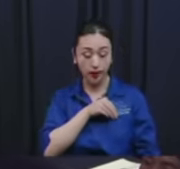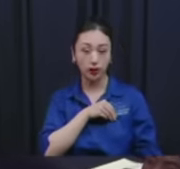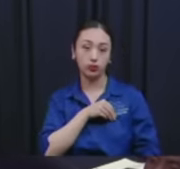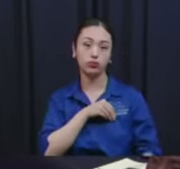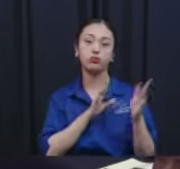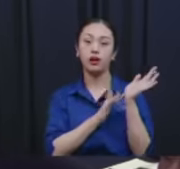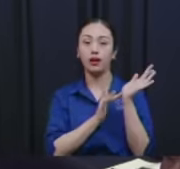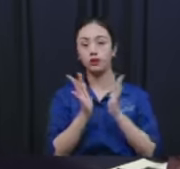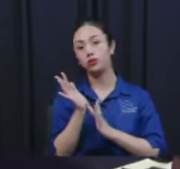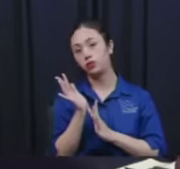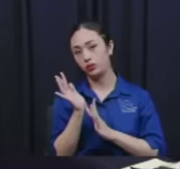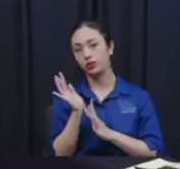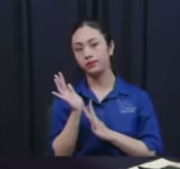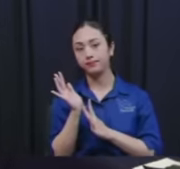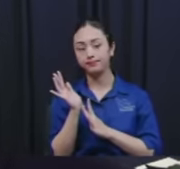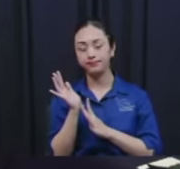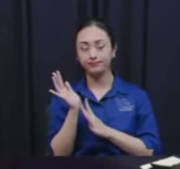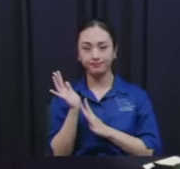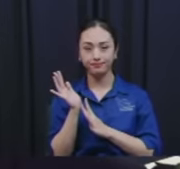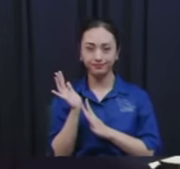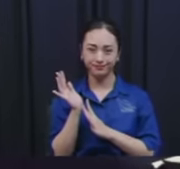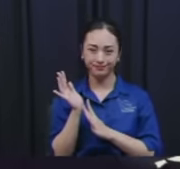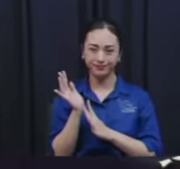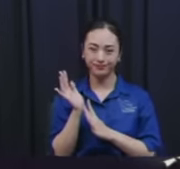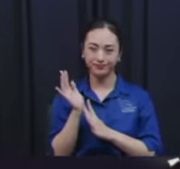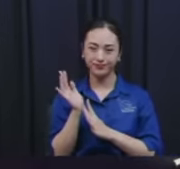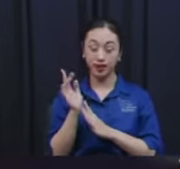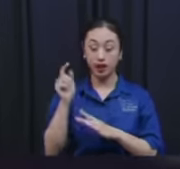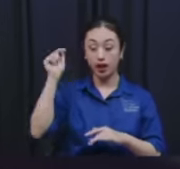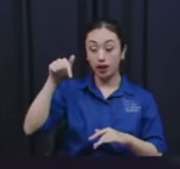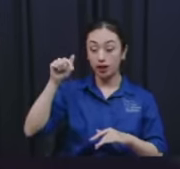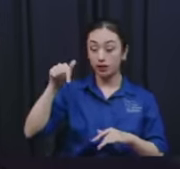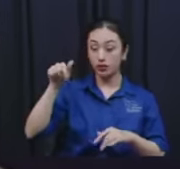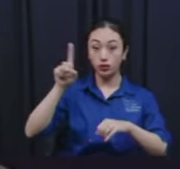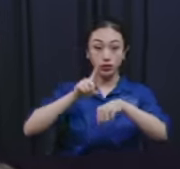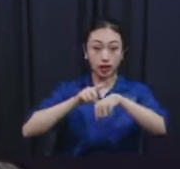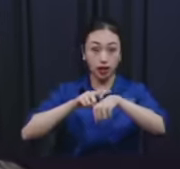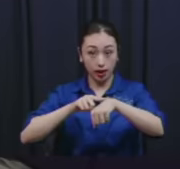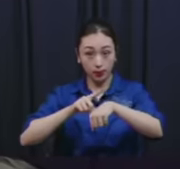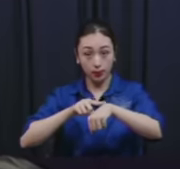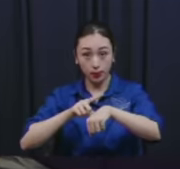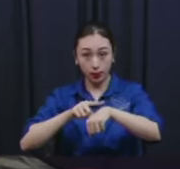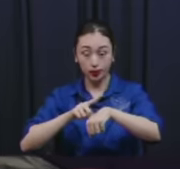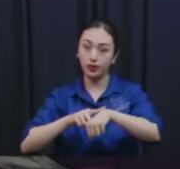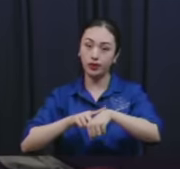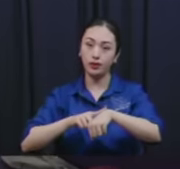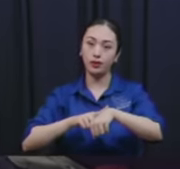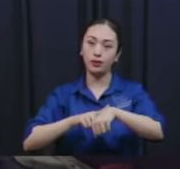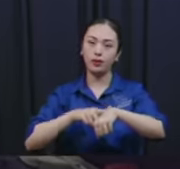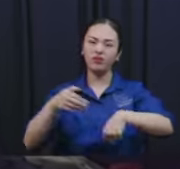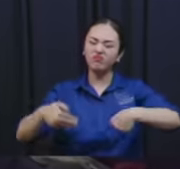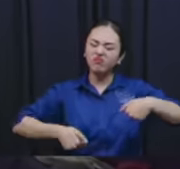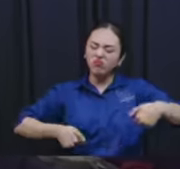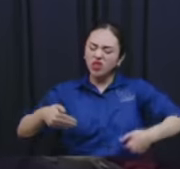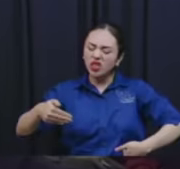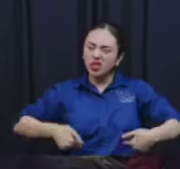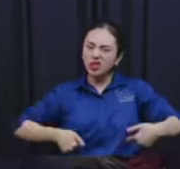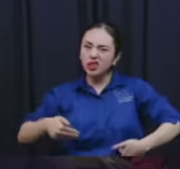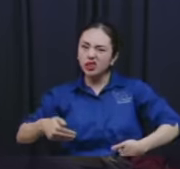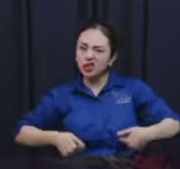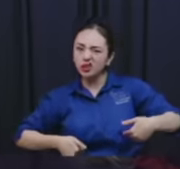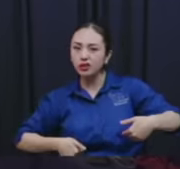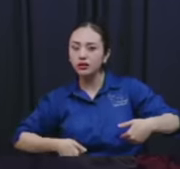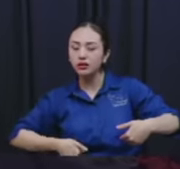tanto que ahora que viene estos días Eh por molestar por molestar eh mijo fíjate